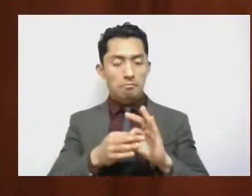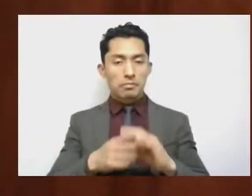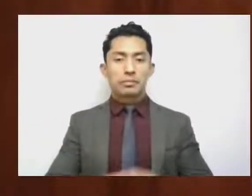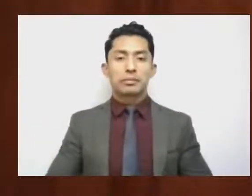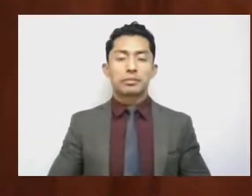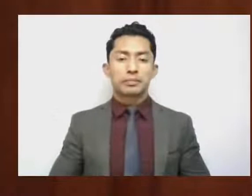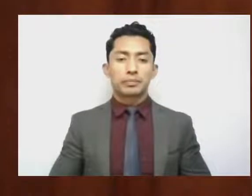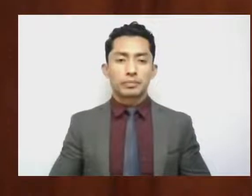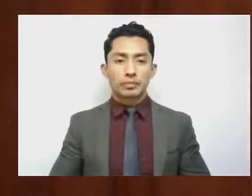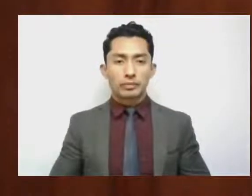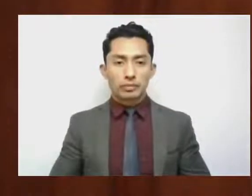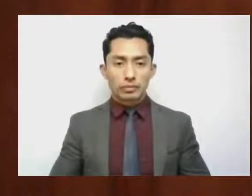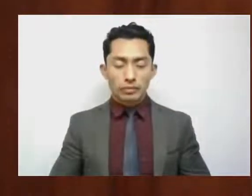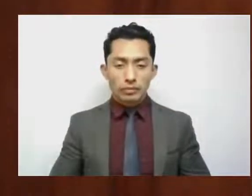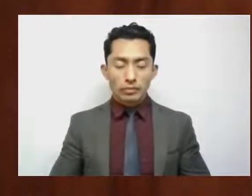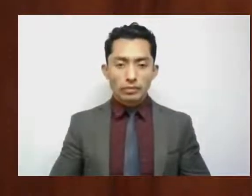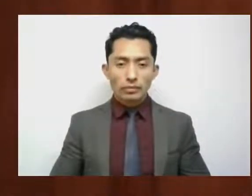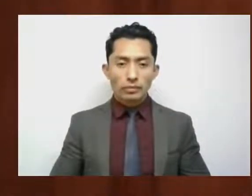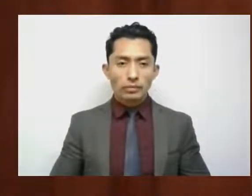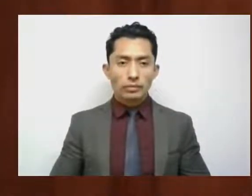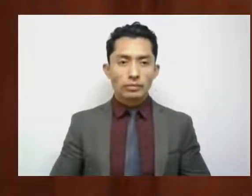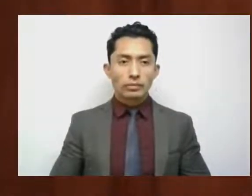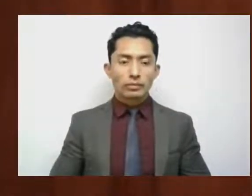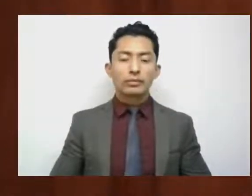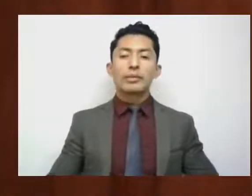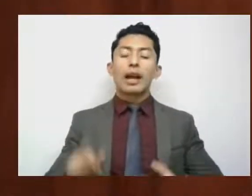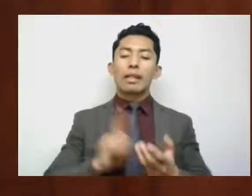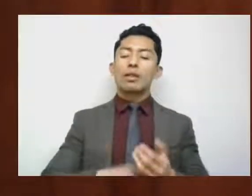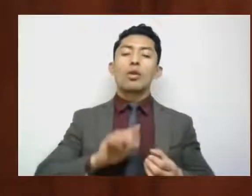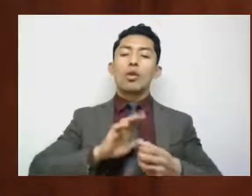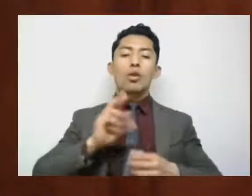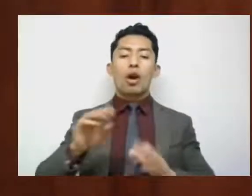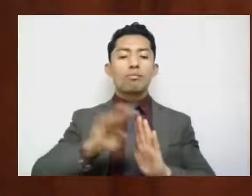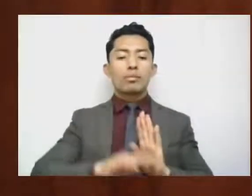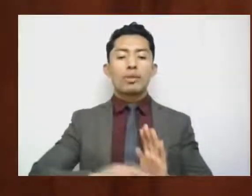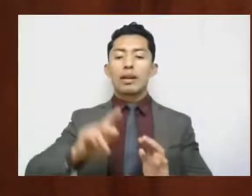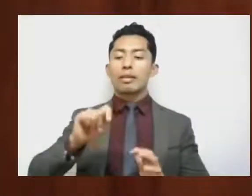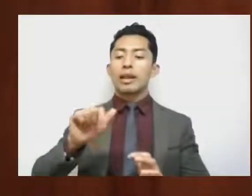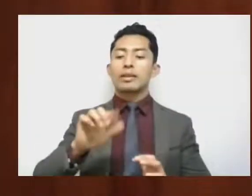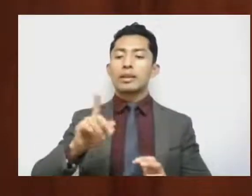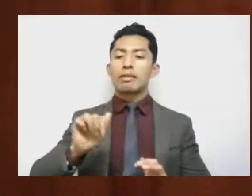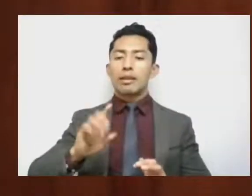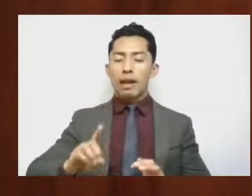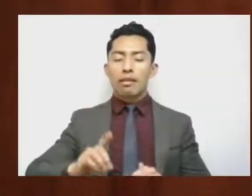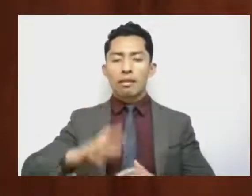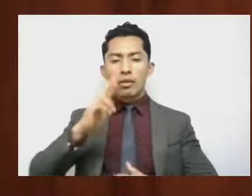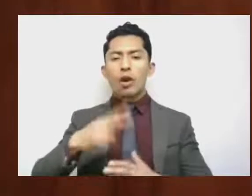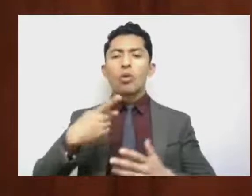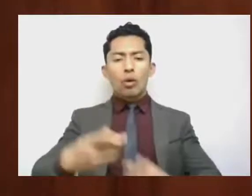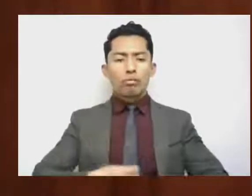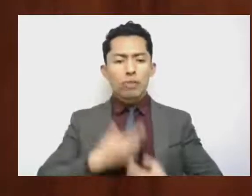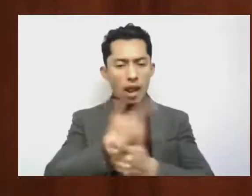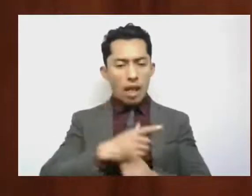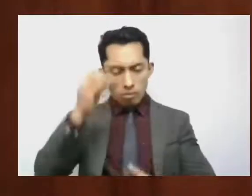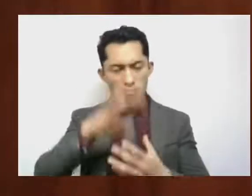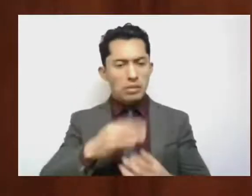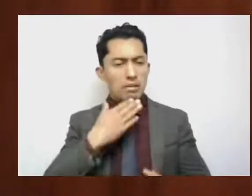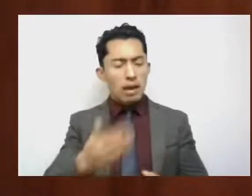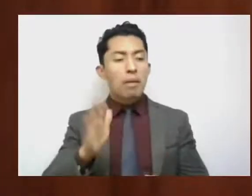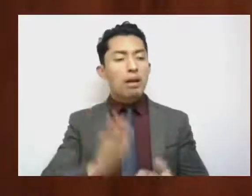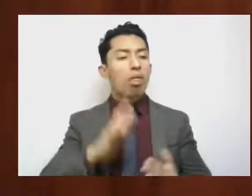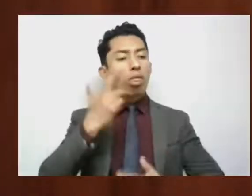No se sigue el principio de taxatividad. Se viola el derecho de la libre expresión al